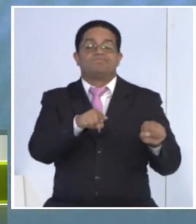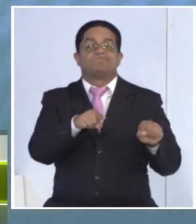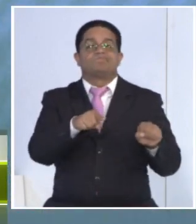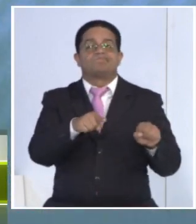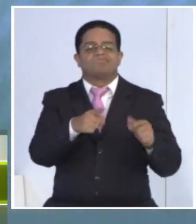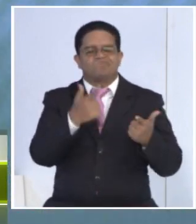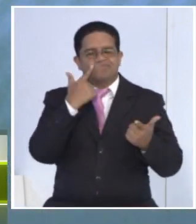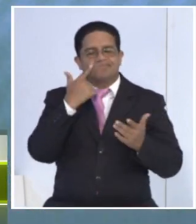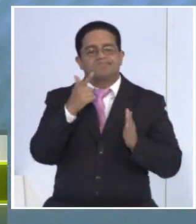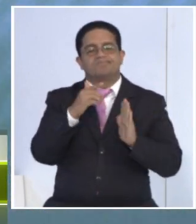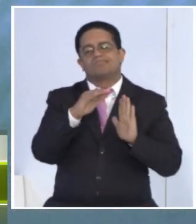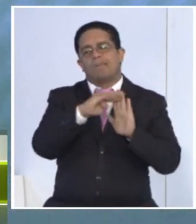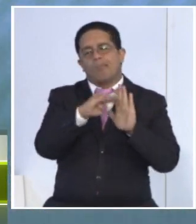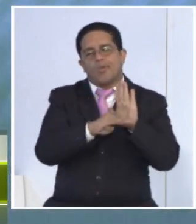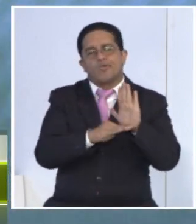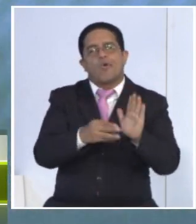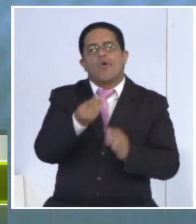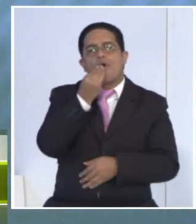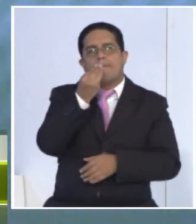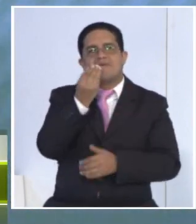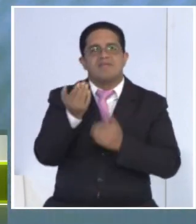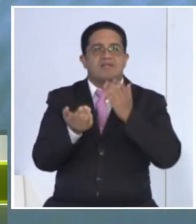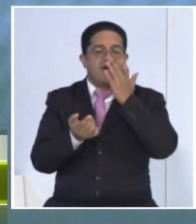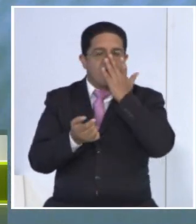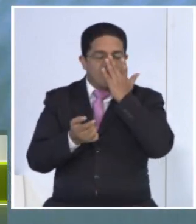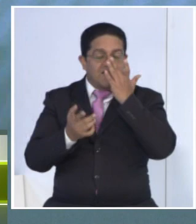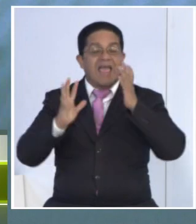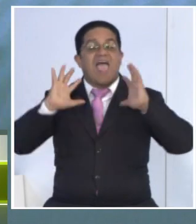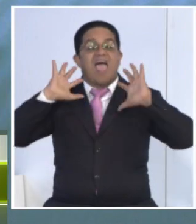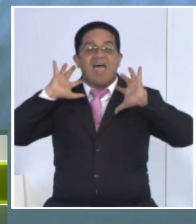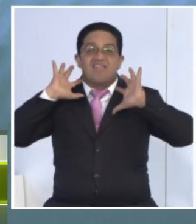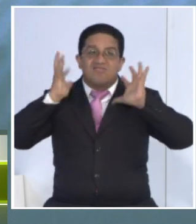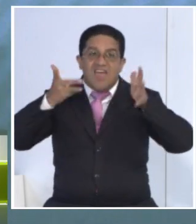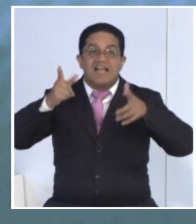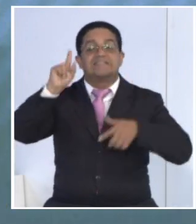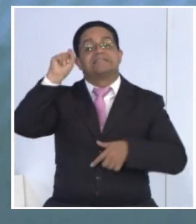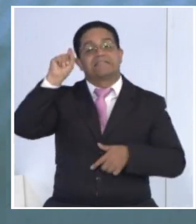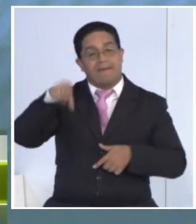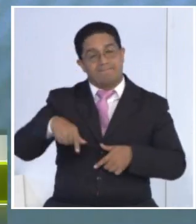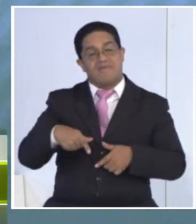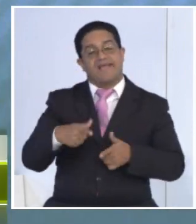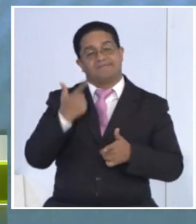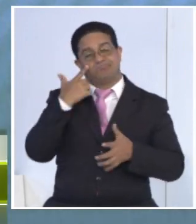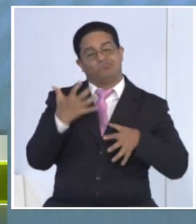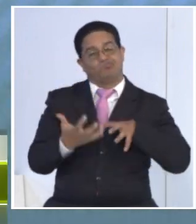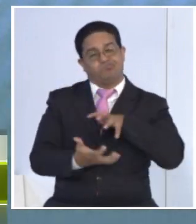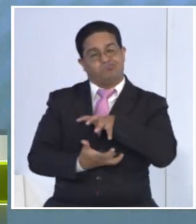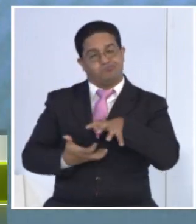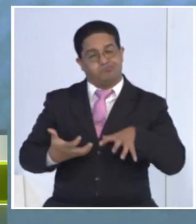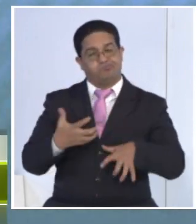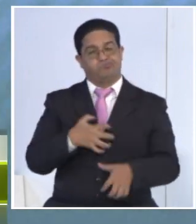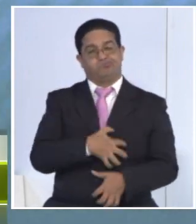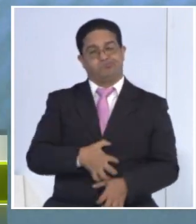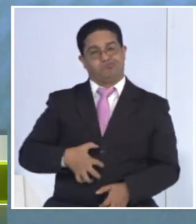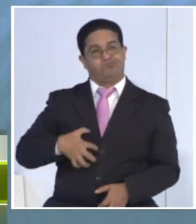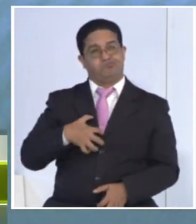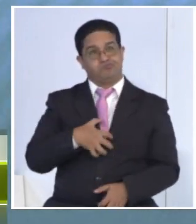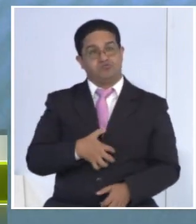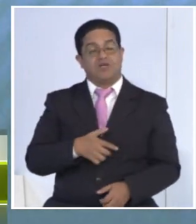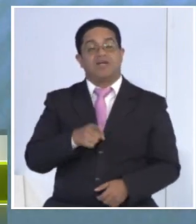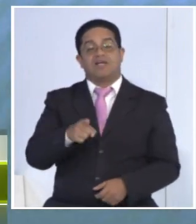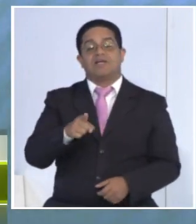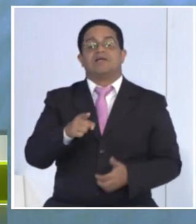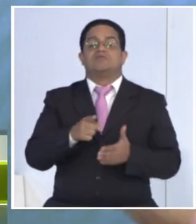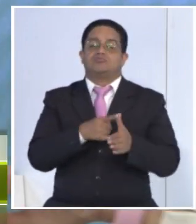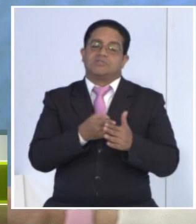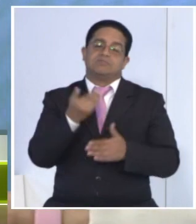patrones dietéticos, la comida. Obviamente el estrés también produce alteración de la microbiota intestinal. Y es